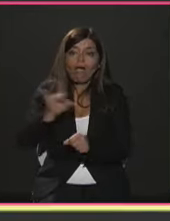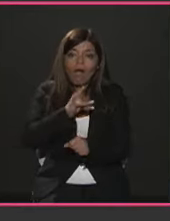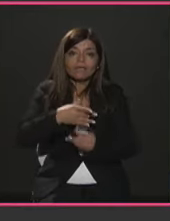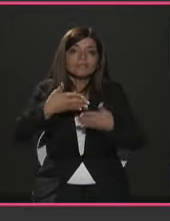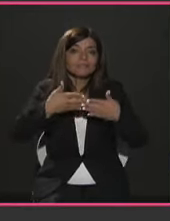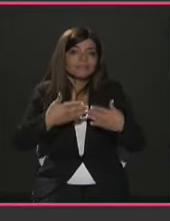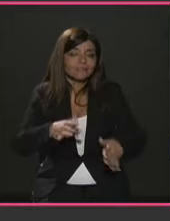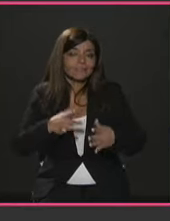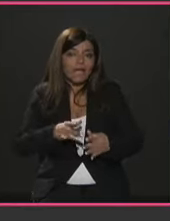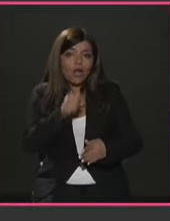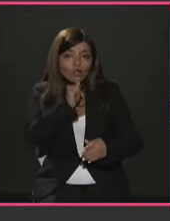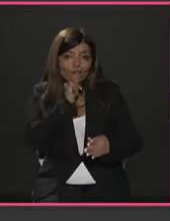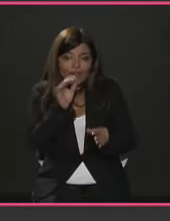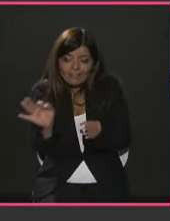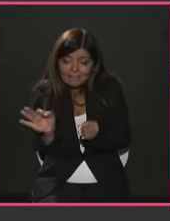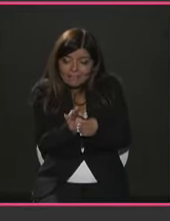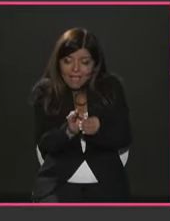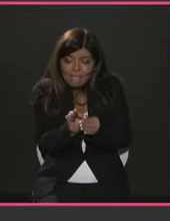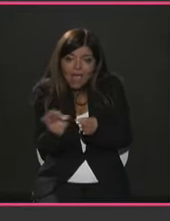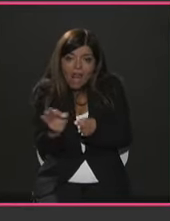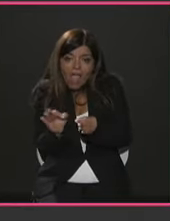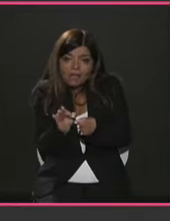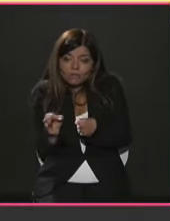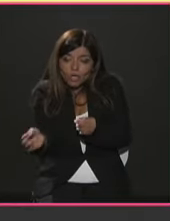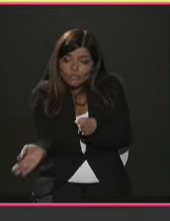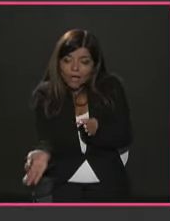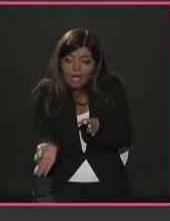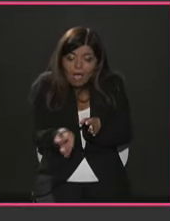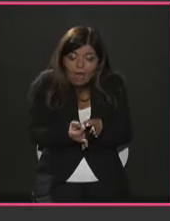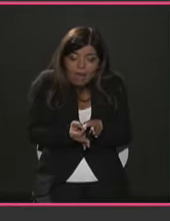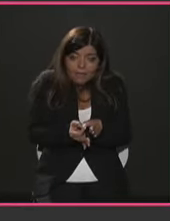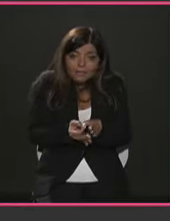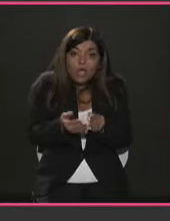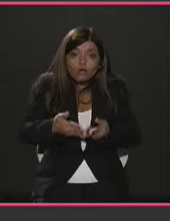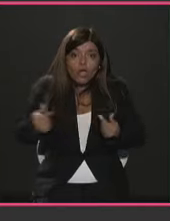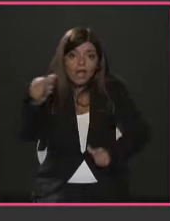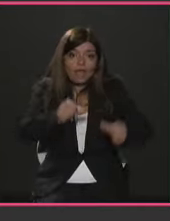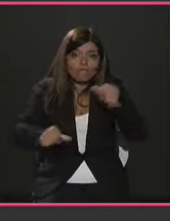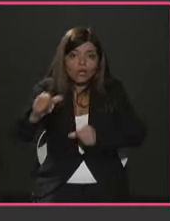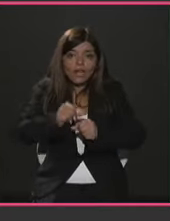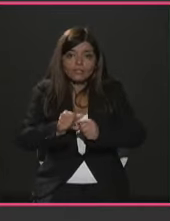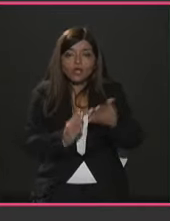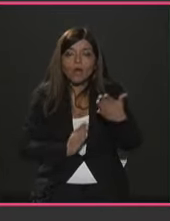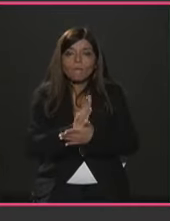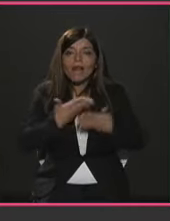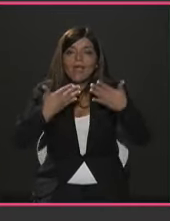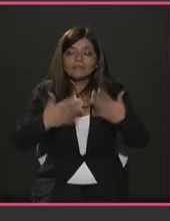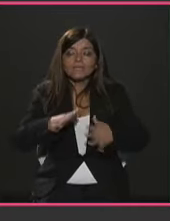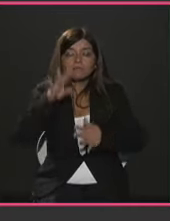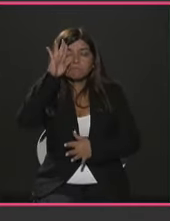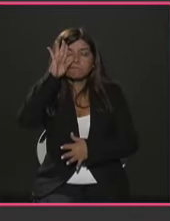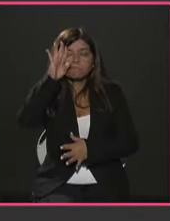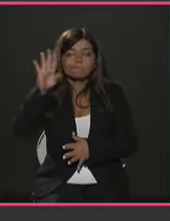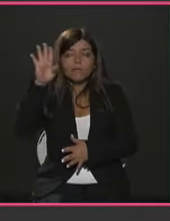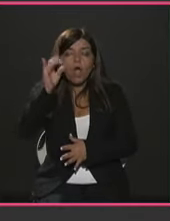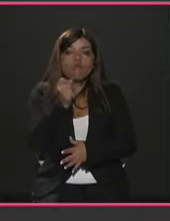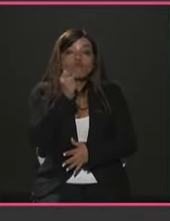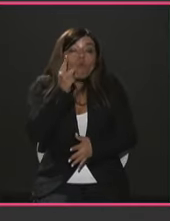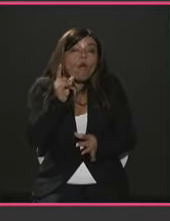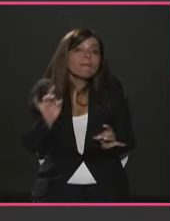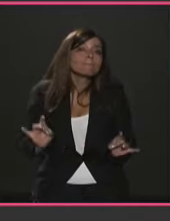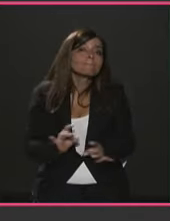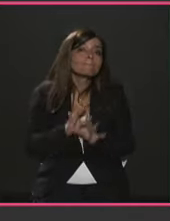identificar esa molécula que va a permitir no hoy día en laboratorio empezar a imaginar Cuál será